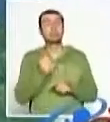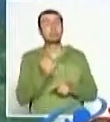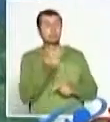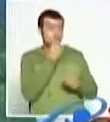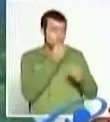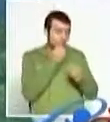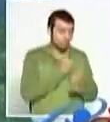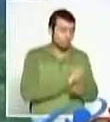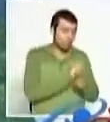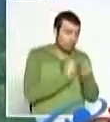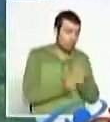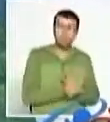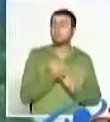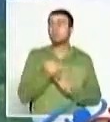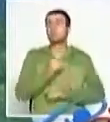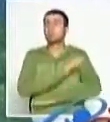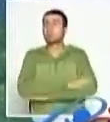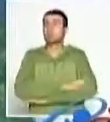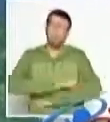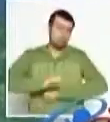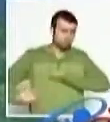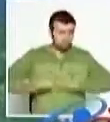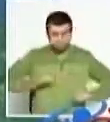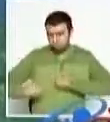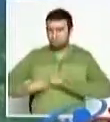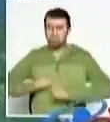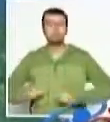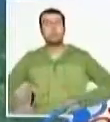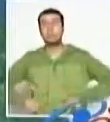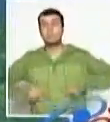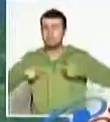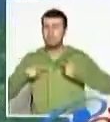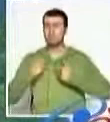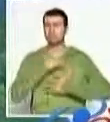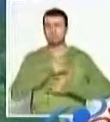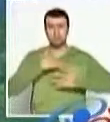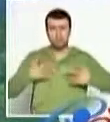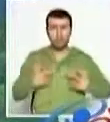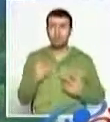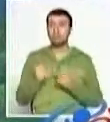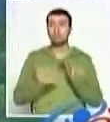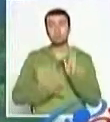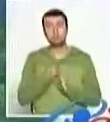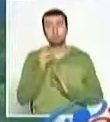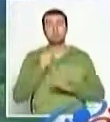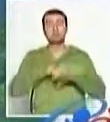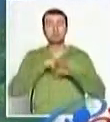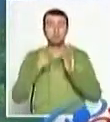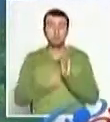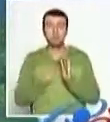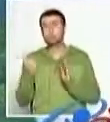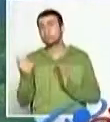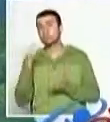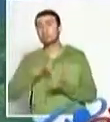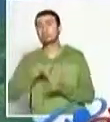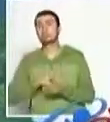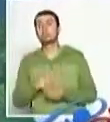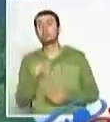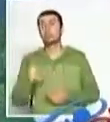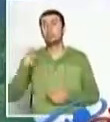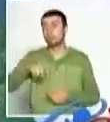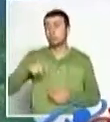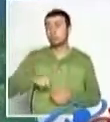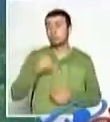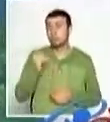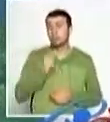que el ejercicio, la vida saludable, hacen parte fundamental del tratamiento, y para eso se necesita el compromiso